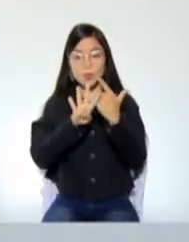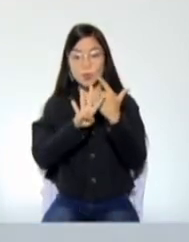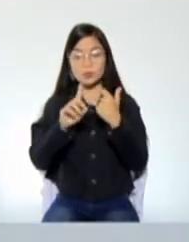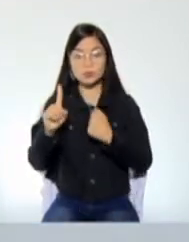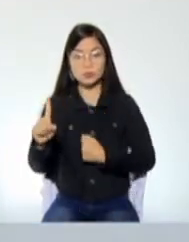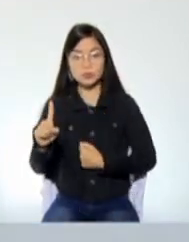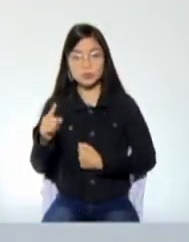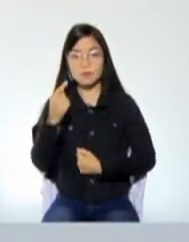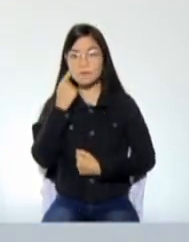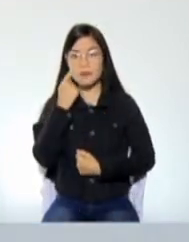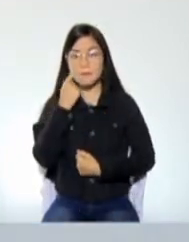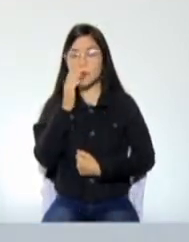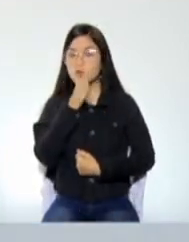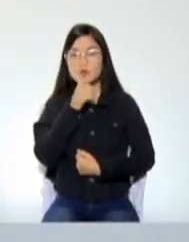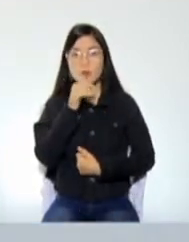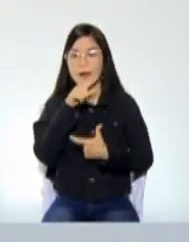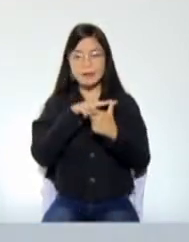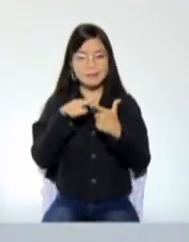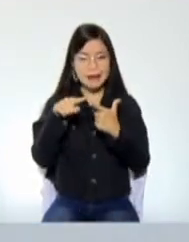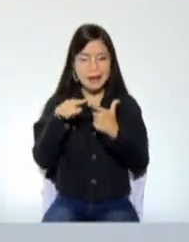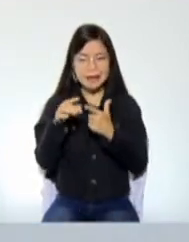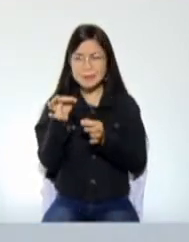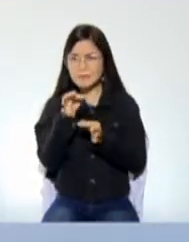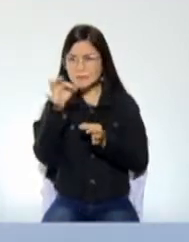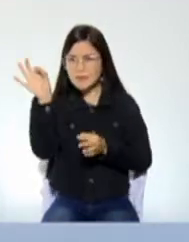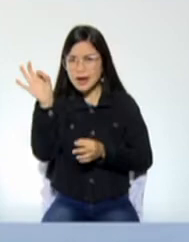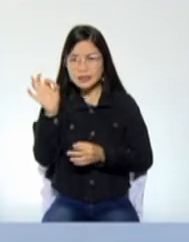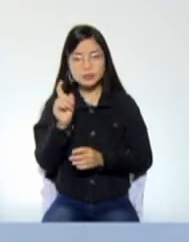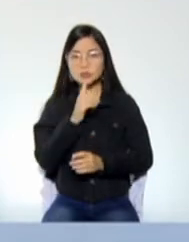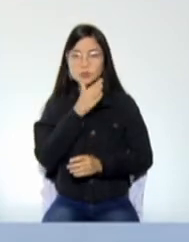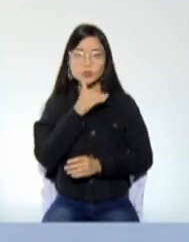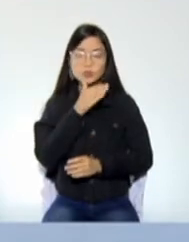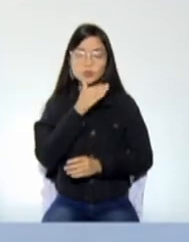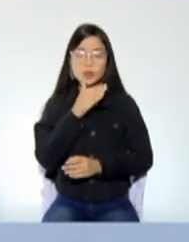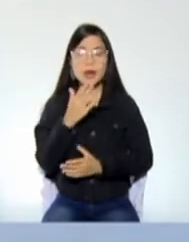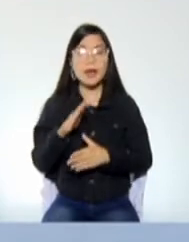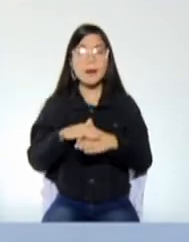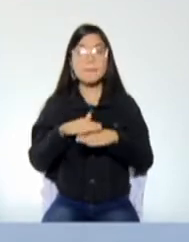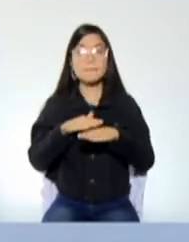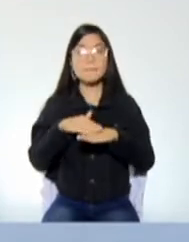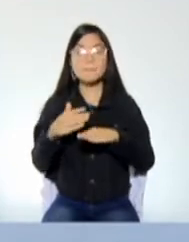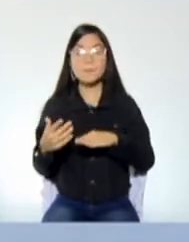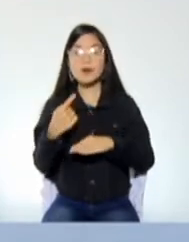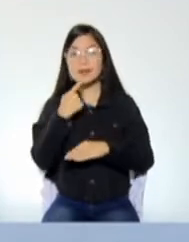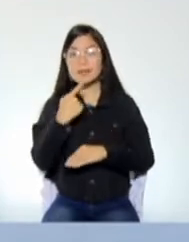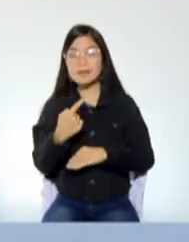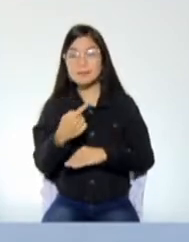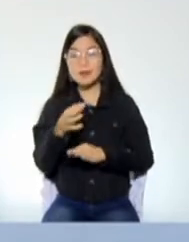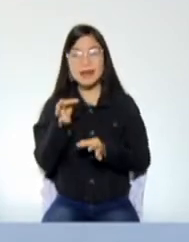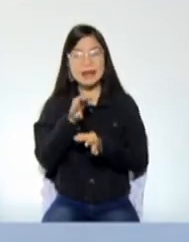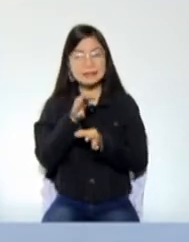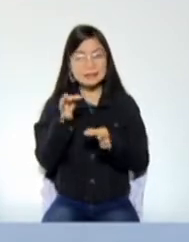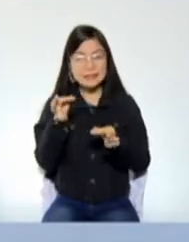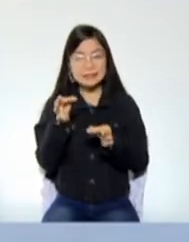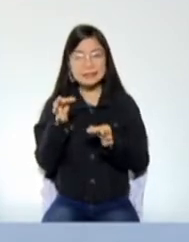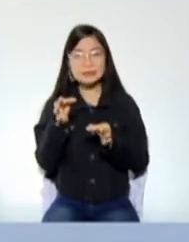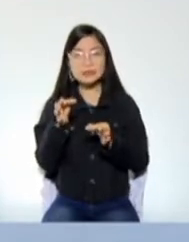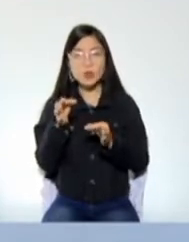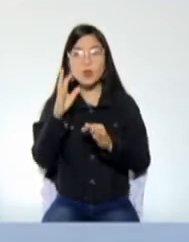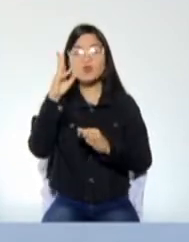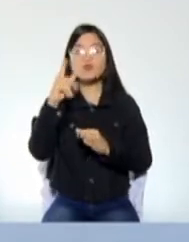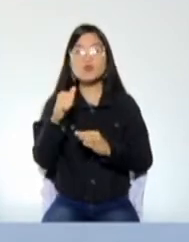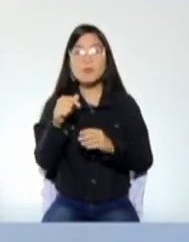damos cuenta que no es una raíz exacta, porque ya habíamos mencionado que las raíces exactas son los números morochos de las